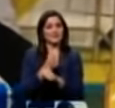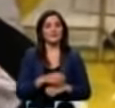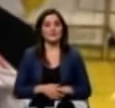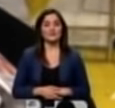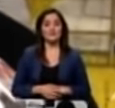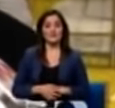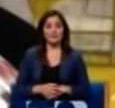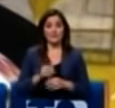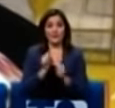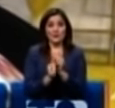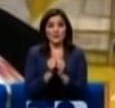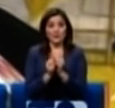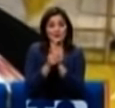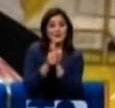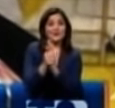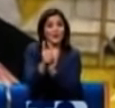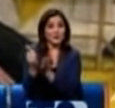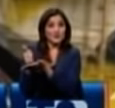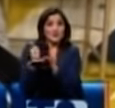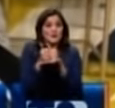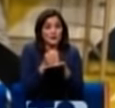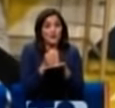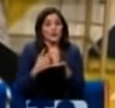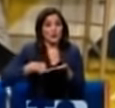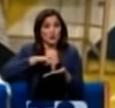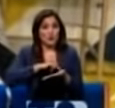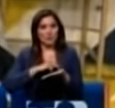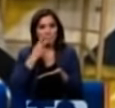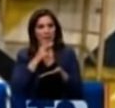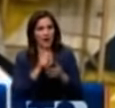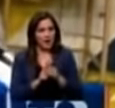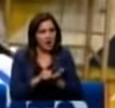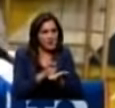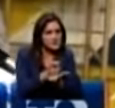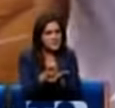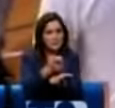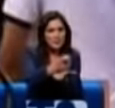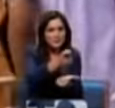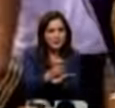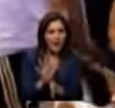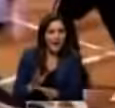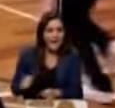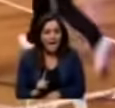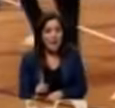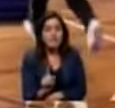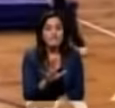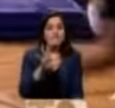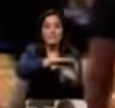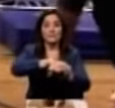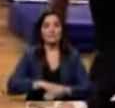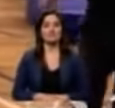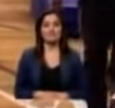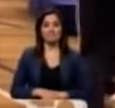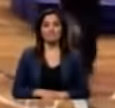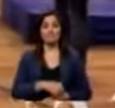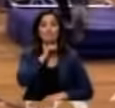Este deporte, esta agilidad, nos ayudaría en nuestro medio de trabajo. El proyecto se llama Menos